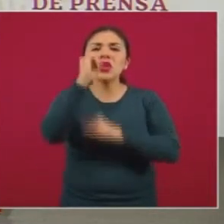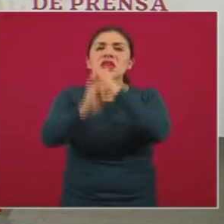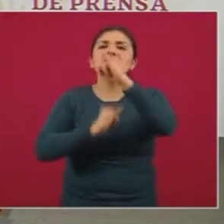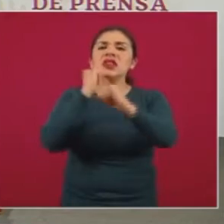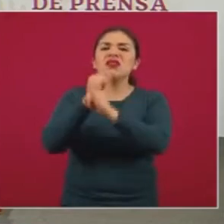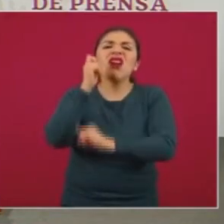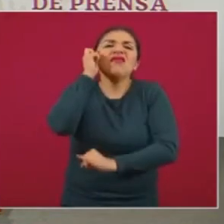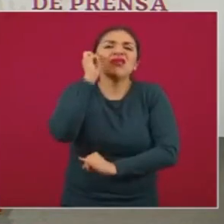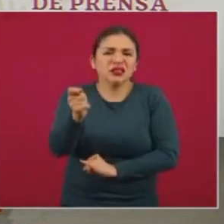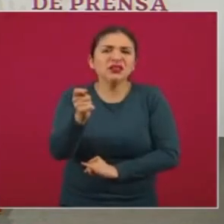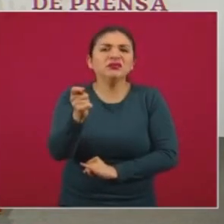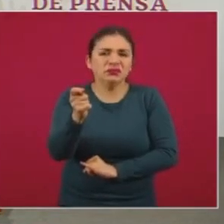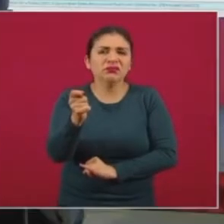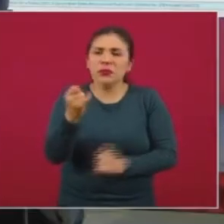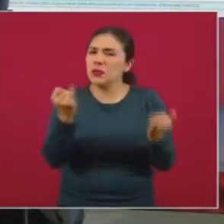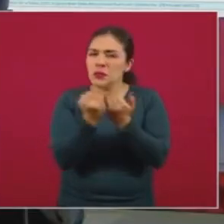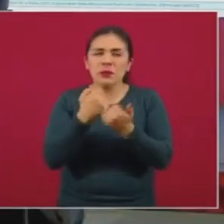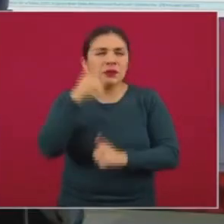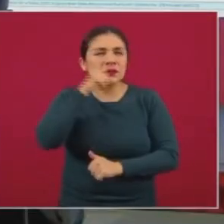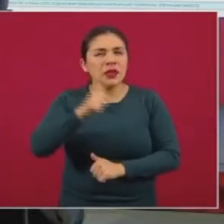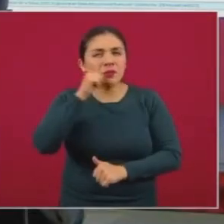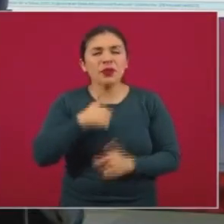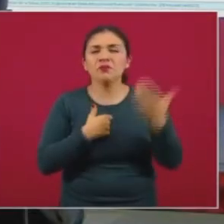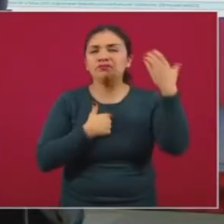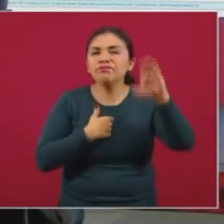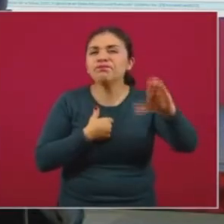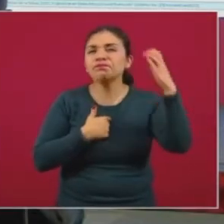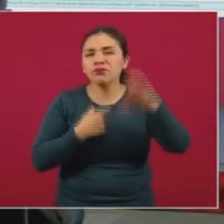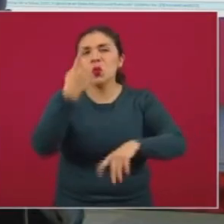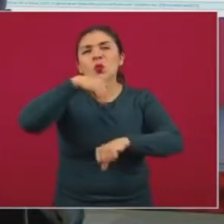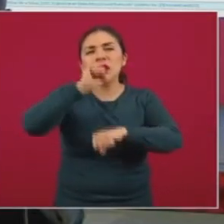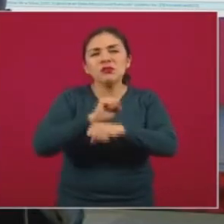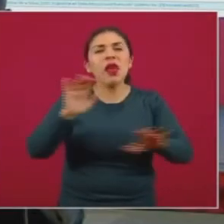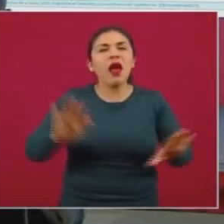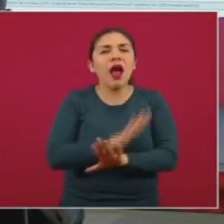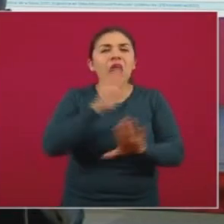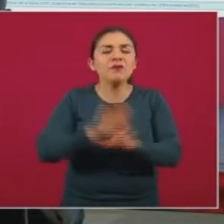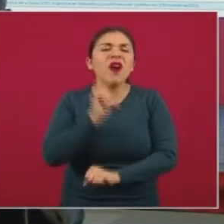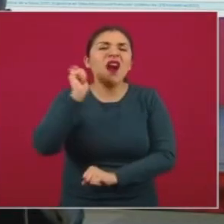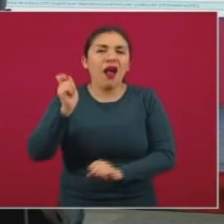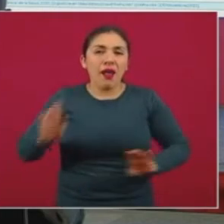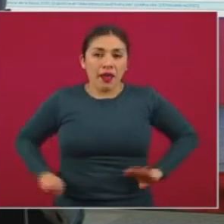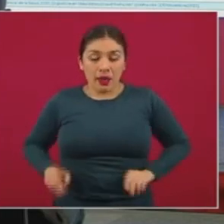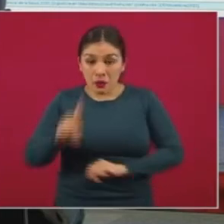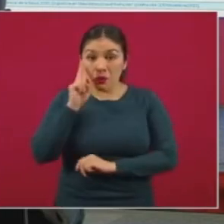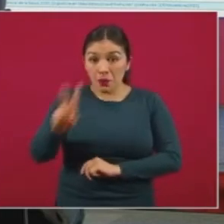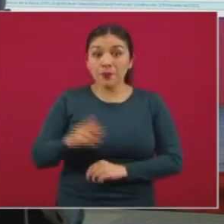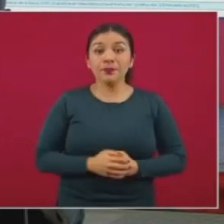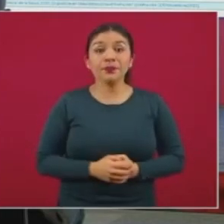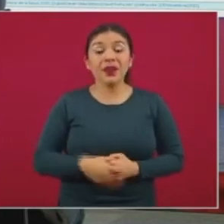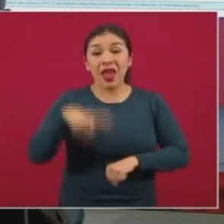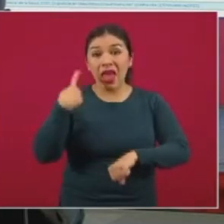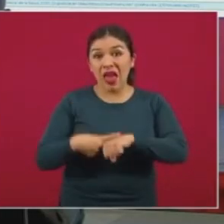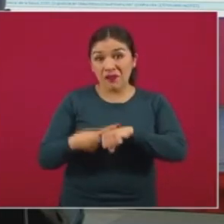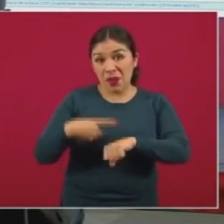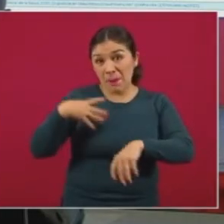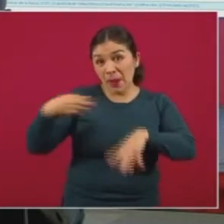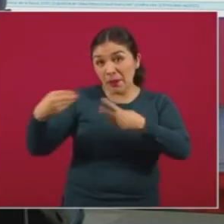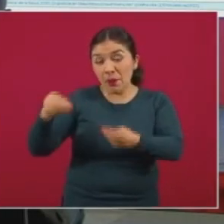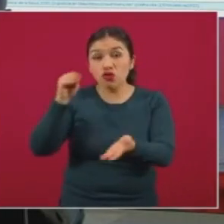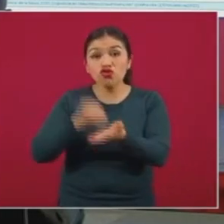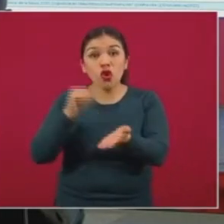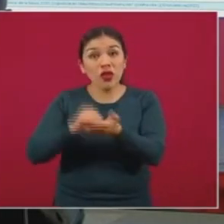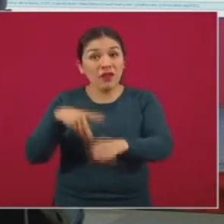internacional, donde también actualizamos las cifras de manera semanal. Podemos ver que la epidemia activa,